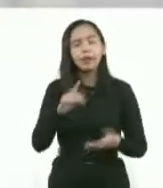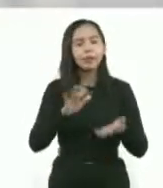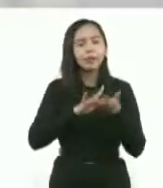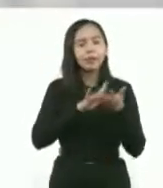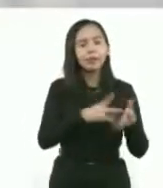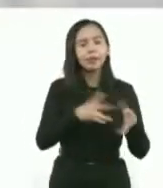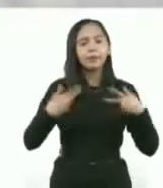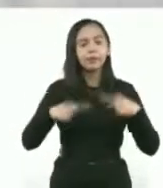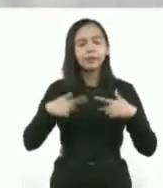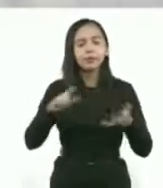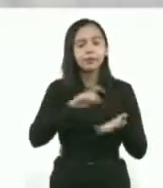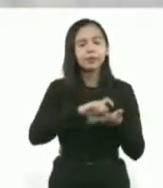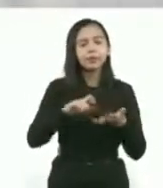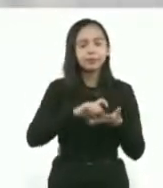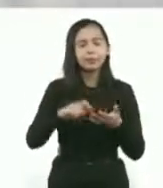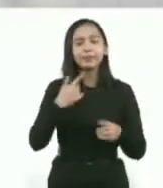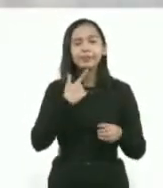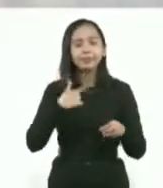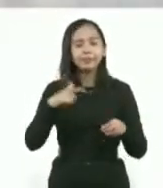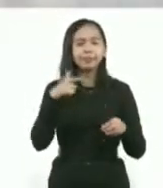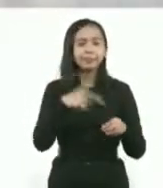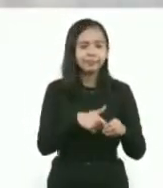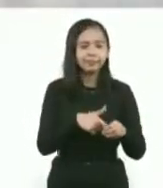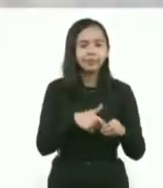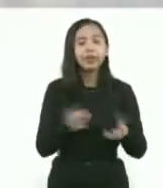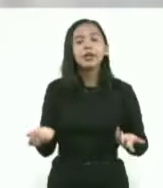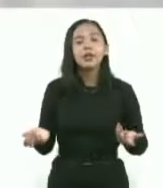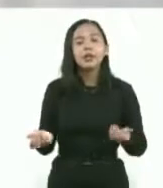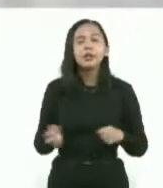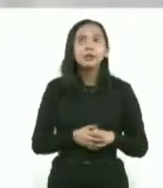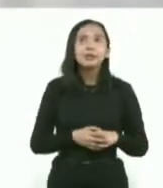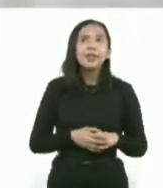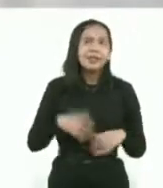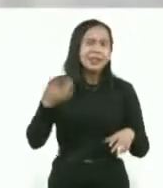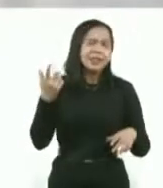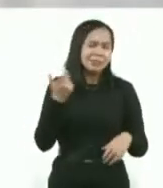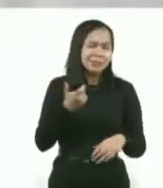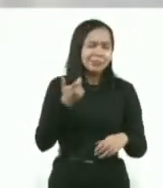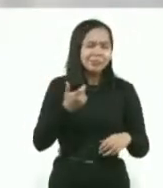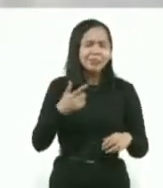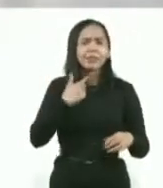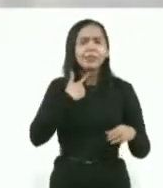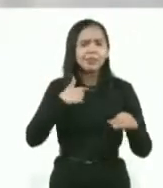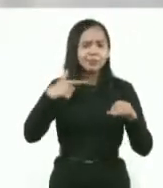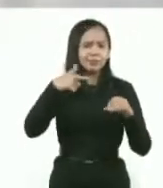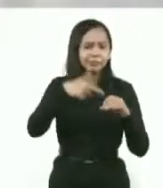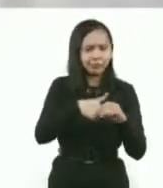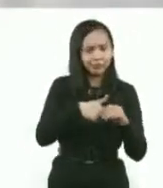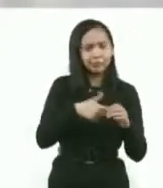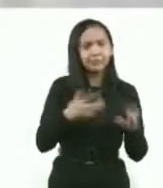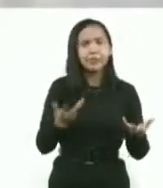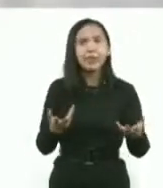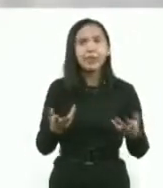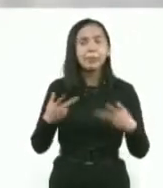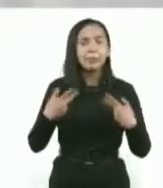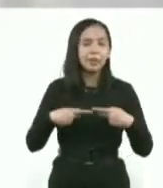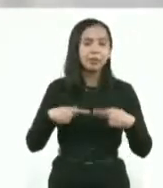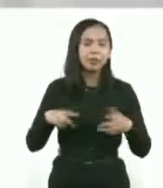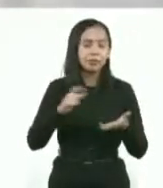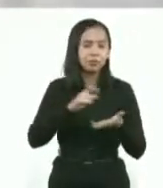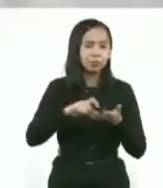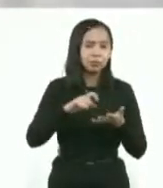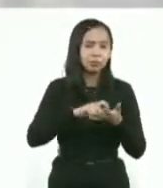economía popular, porque el precio de la gasolina no solamente es para el que tiene automóvil, sino que realmente es un